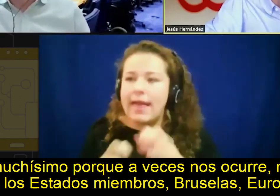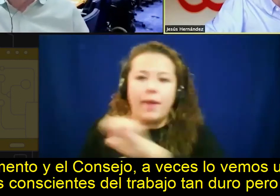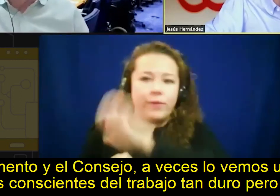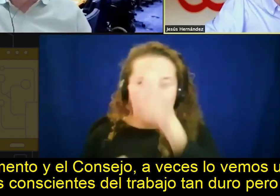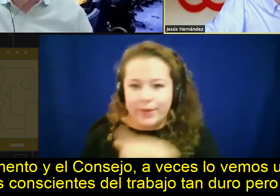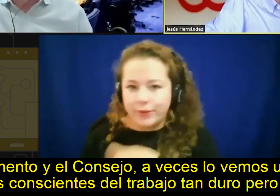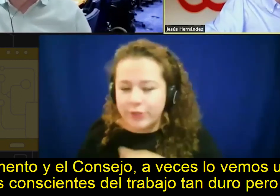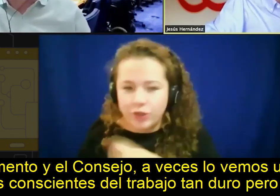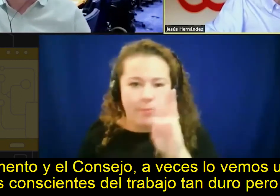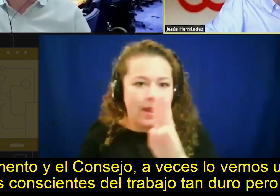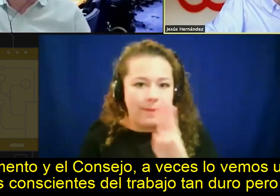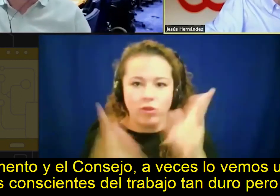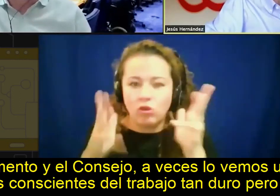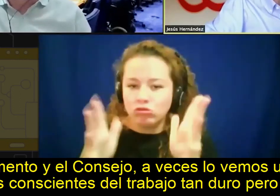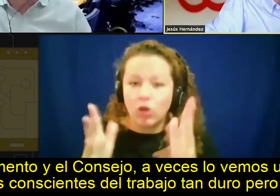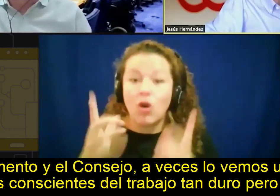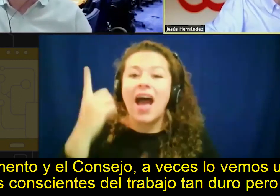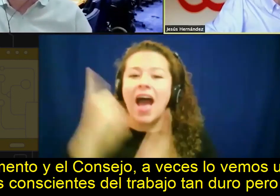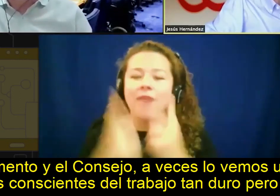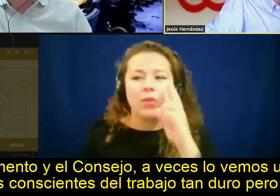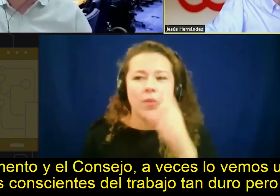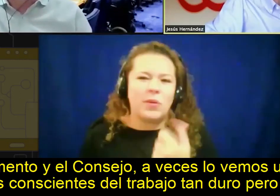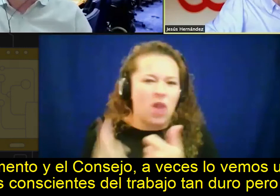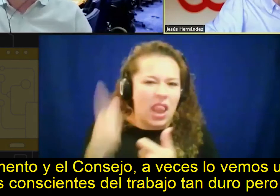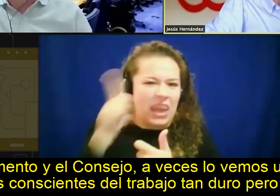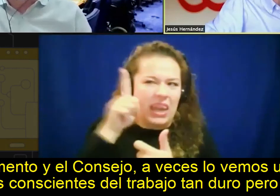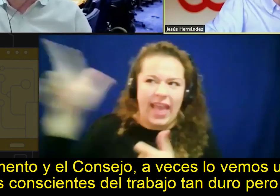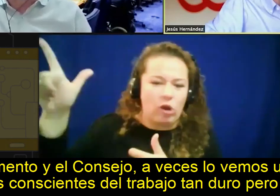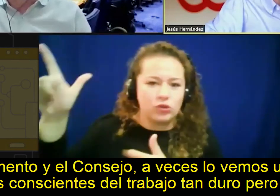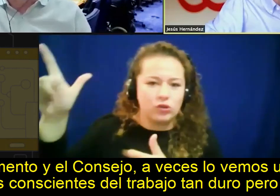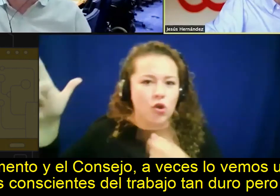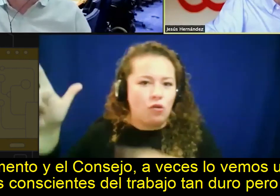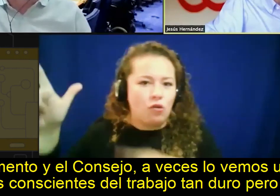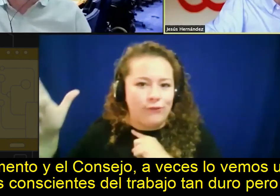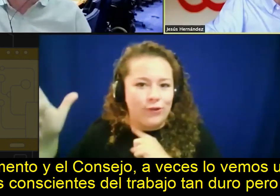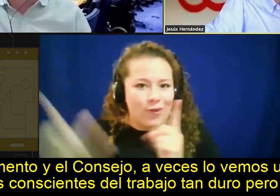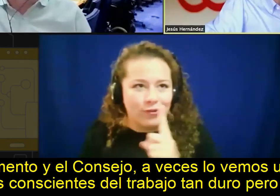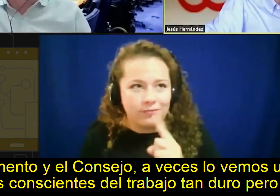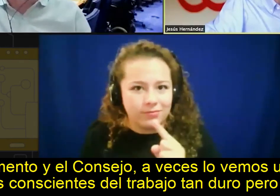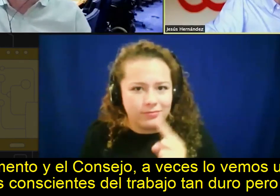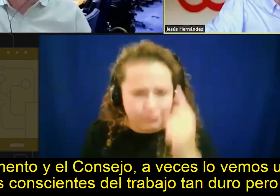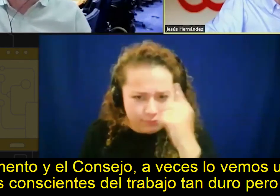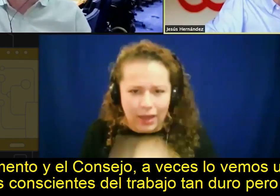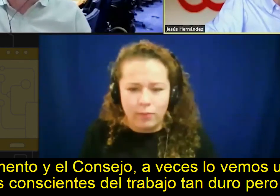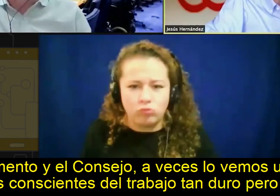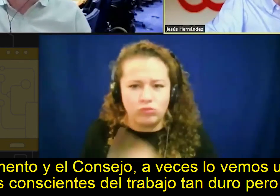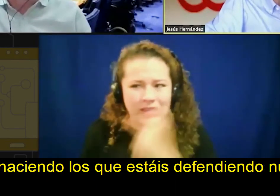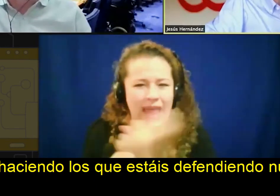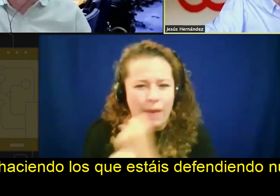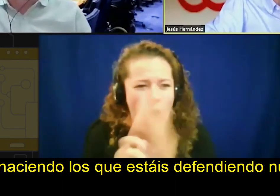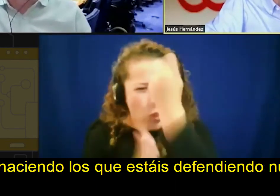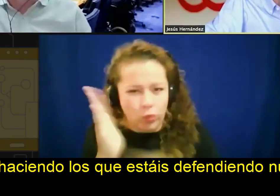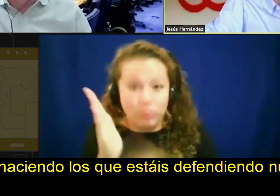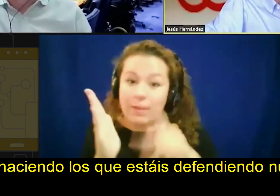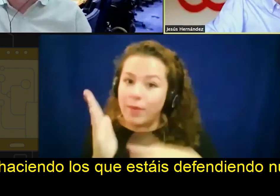Parlamento, el Consejo, a veces lo vemos un poco lejos, ¿no? Y no somos conscientes del trabajo tan duro, pero tan importante que